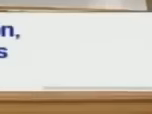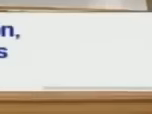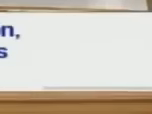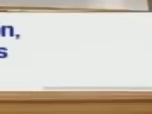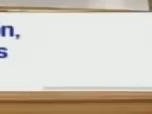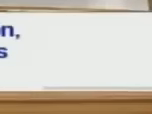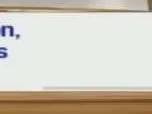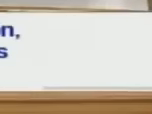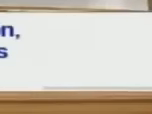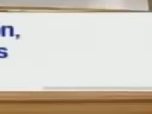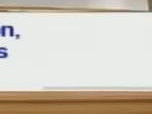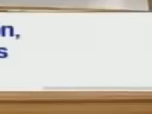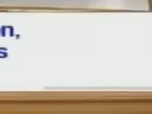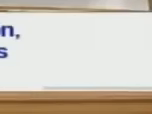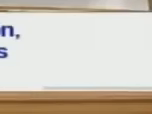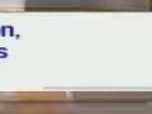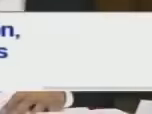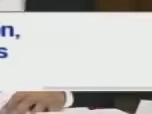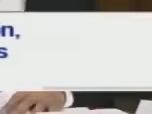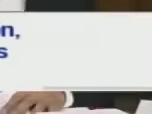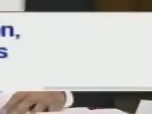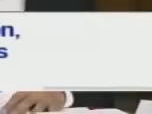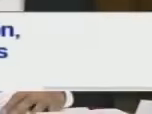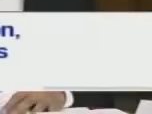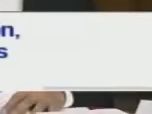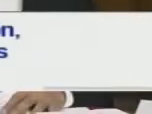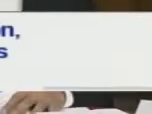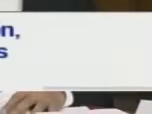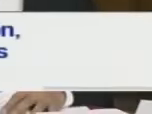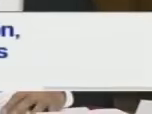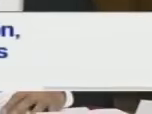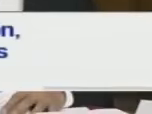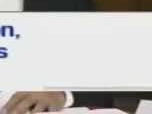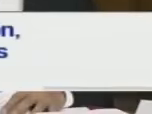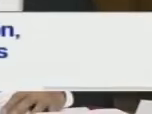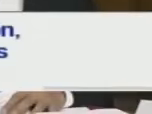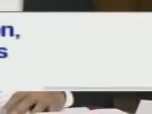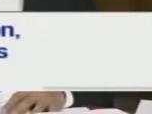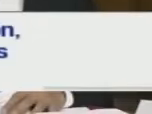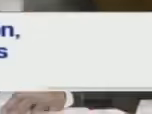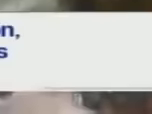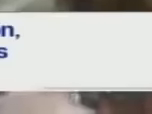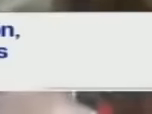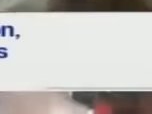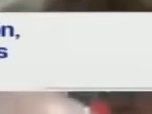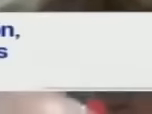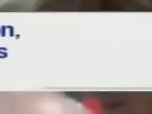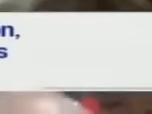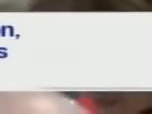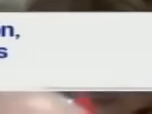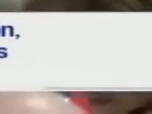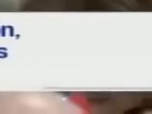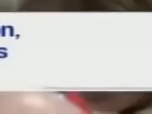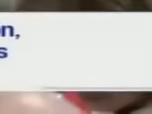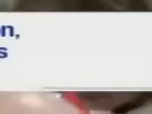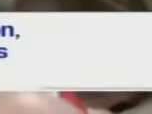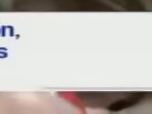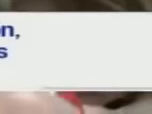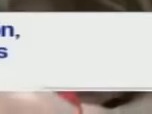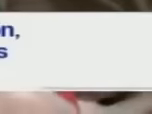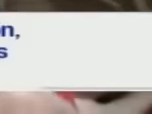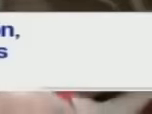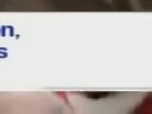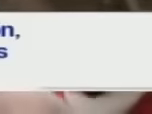consideración al epígrafe. Aprobado. Siguiente. Quincuagésimo. Se sugiere aprobar con modificación el contenido del artículo 23, quedando redactado en los